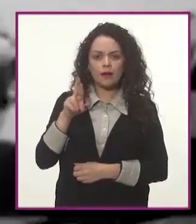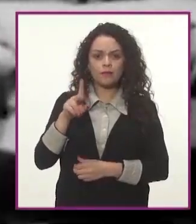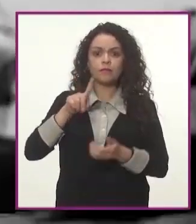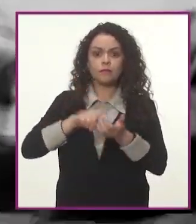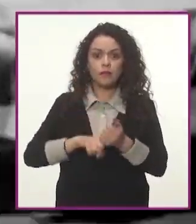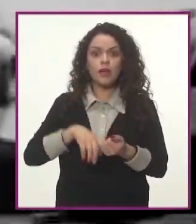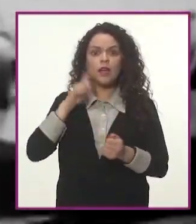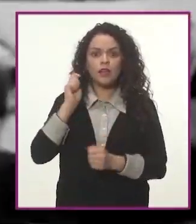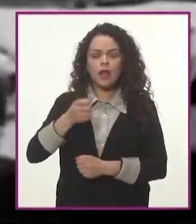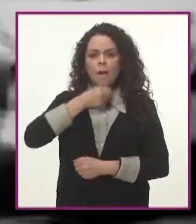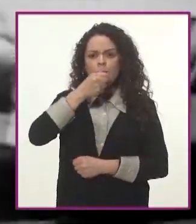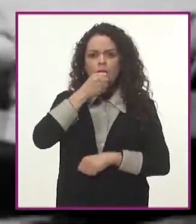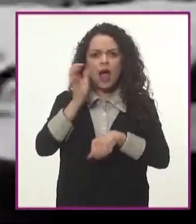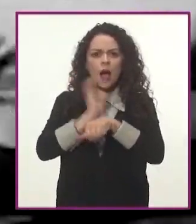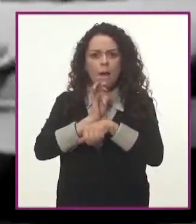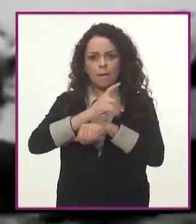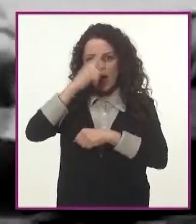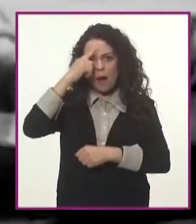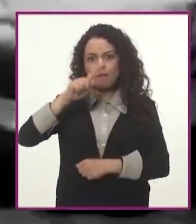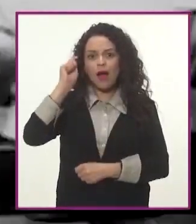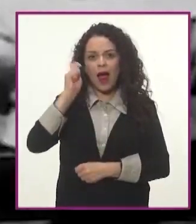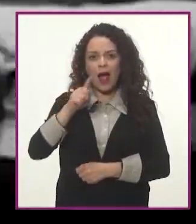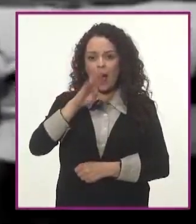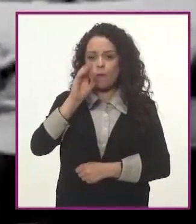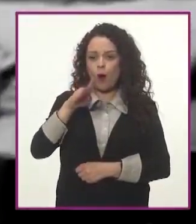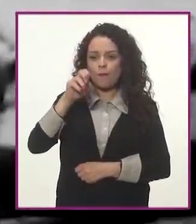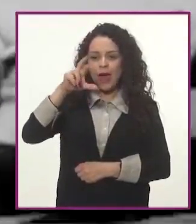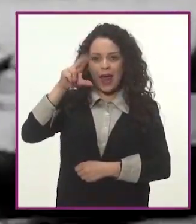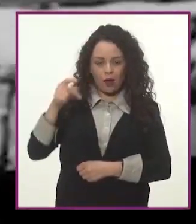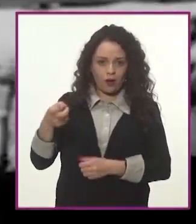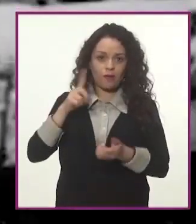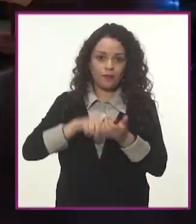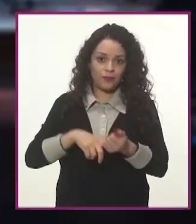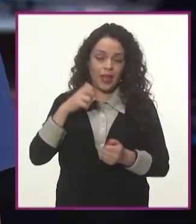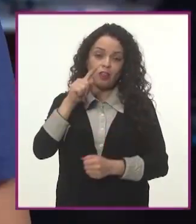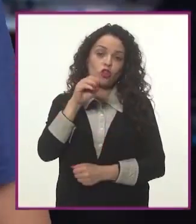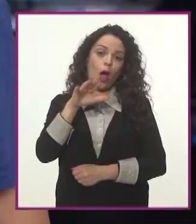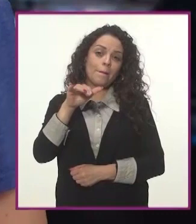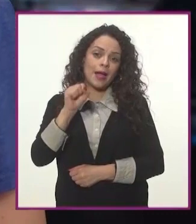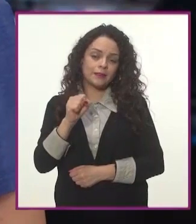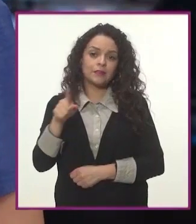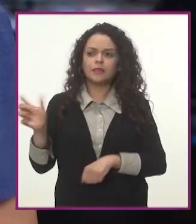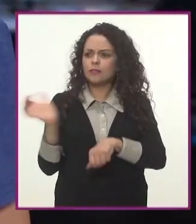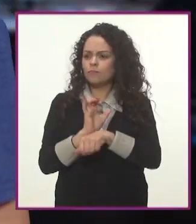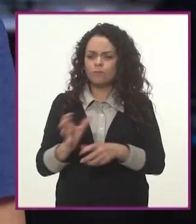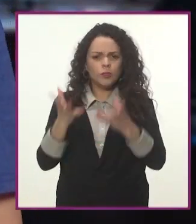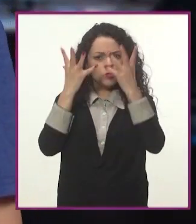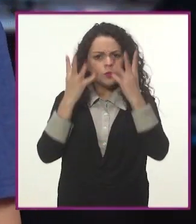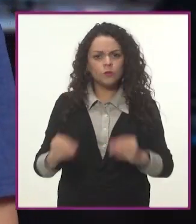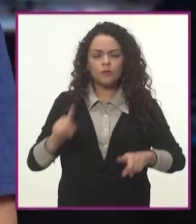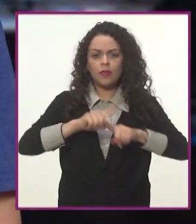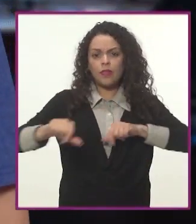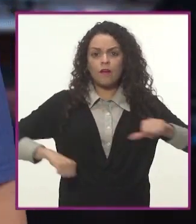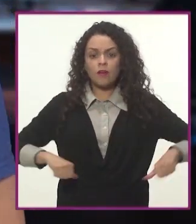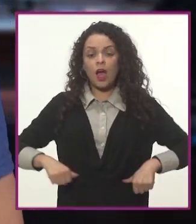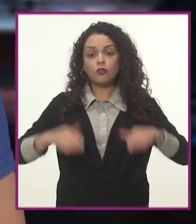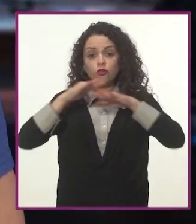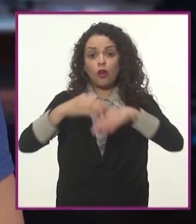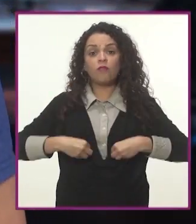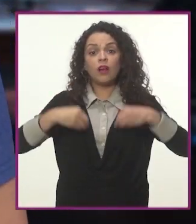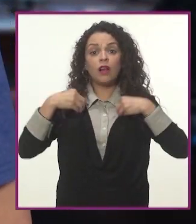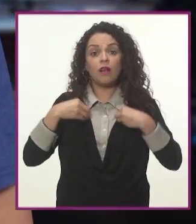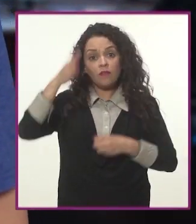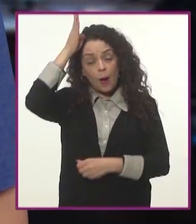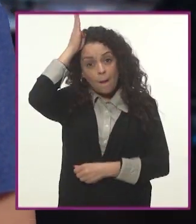las viejas películas de laboratorio de cine de Thomas Alva Edison. Había muchas sobre las actividades de los bomberos y con